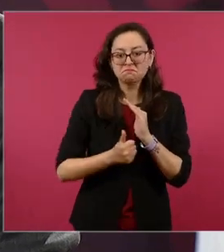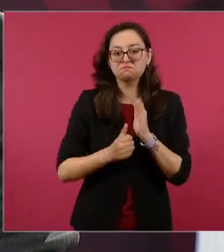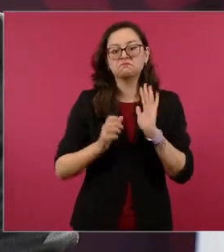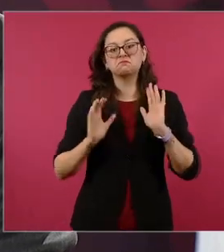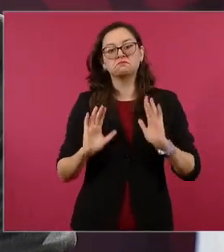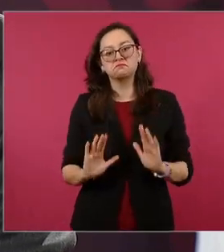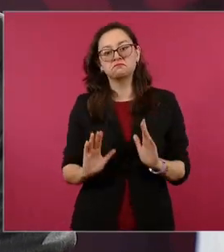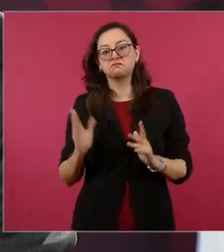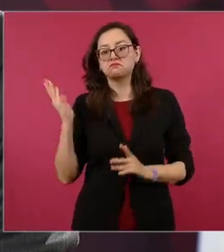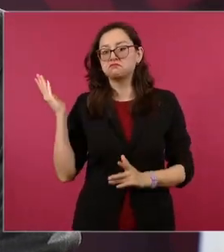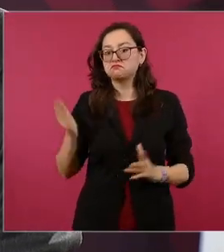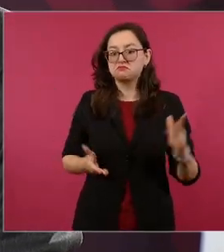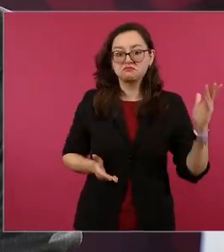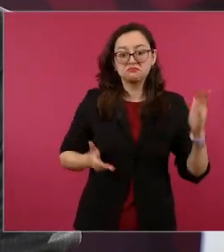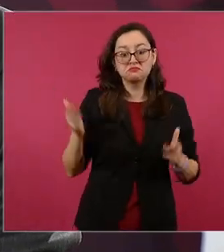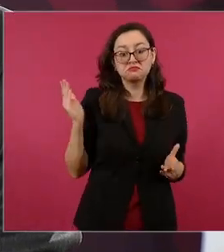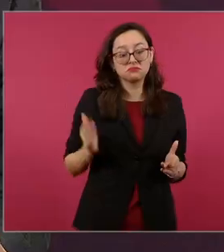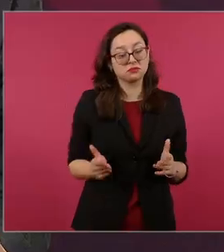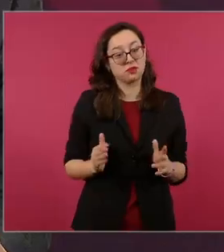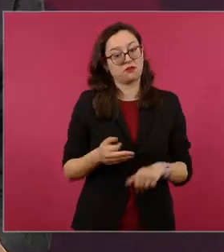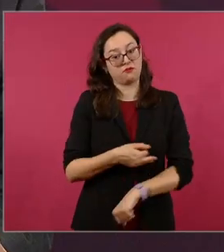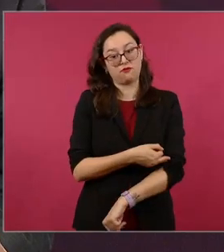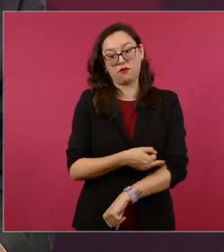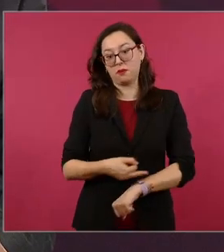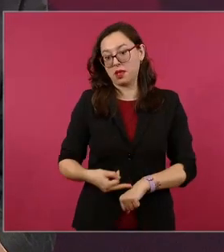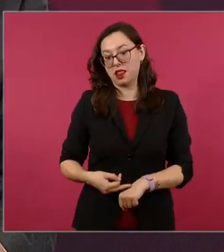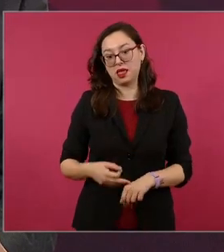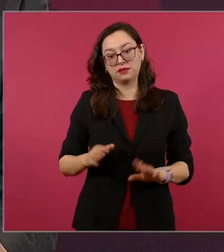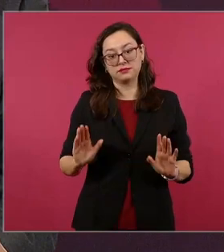pues recibir a mi familia, a mis hijos.